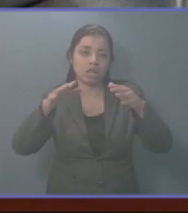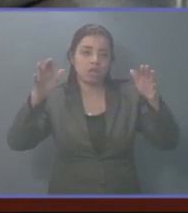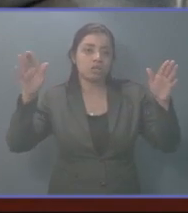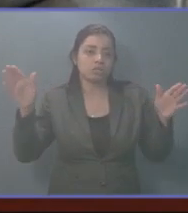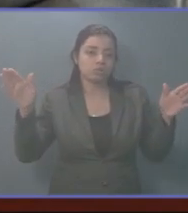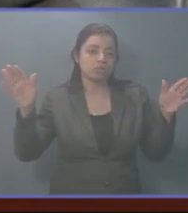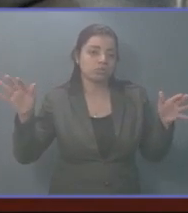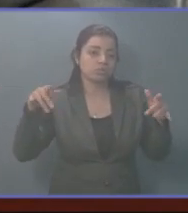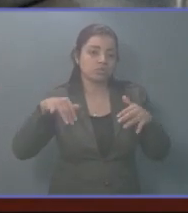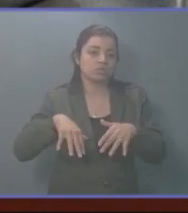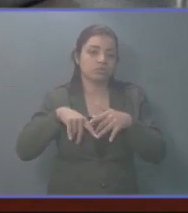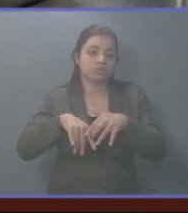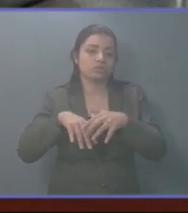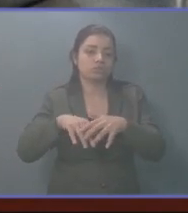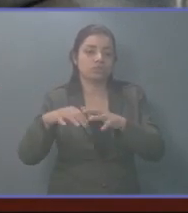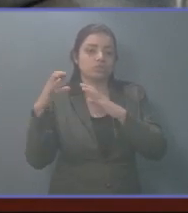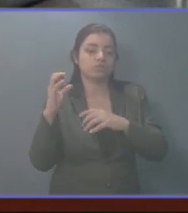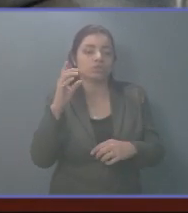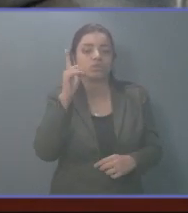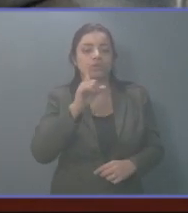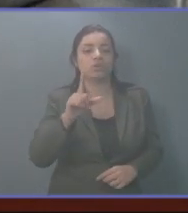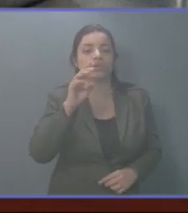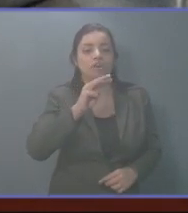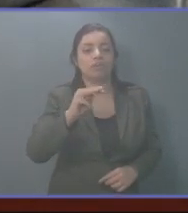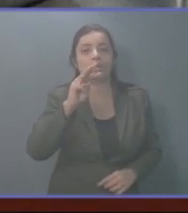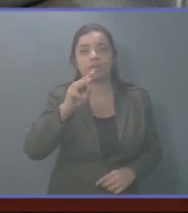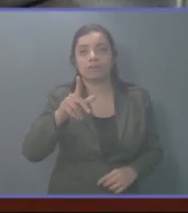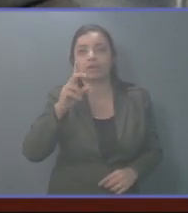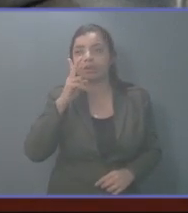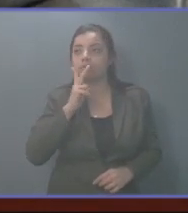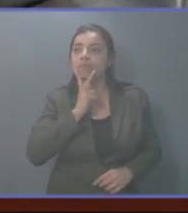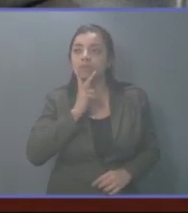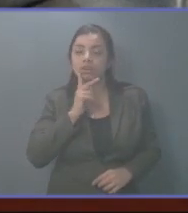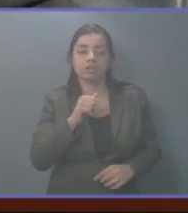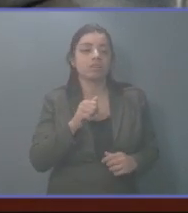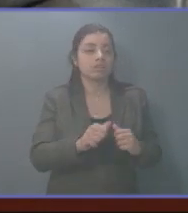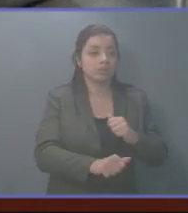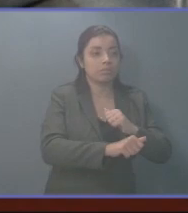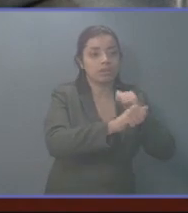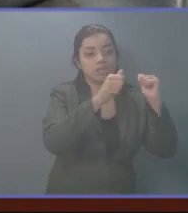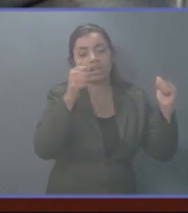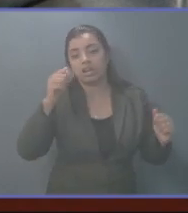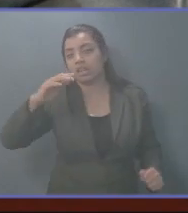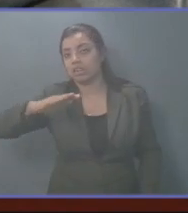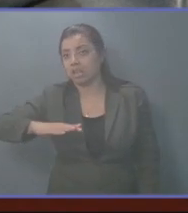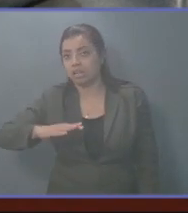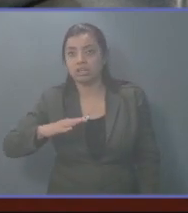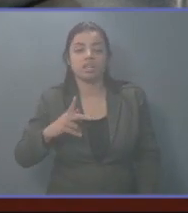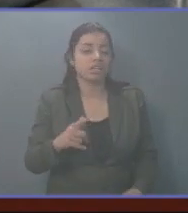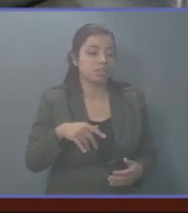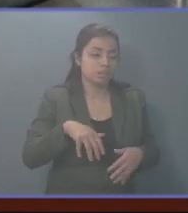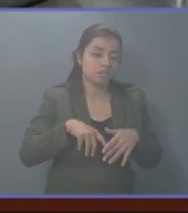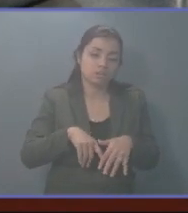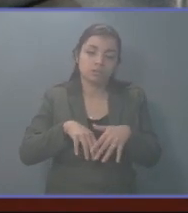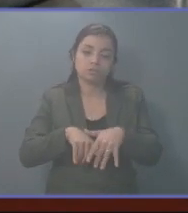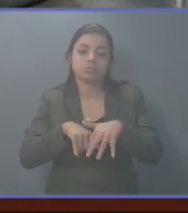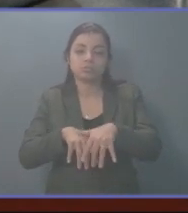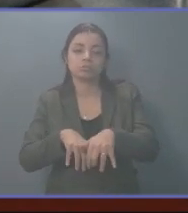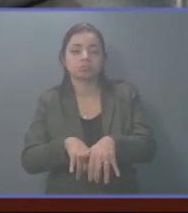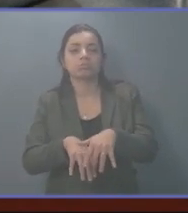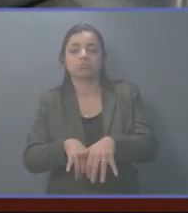calles de Sonsonate lunes, martes, miércoles y viernes de la Semana Santa por la mañana y el viernes por la tarde. El recorrido se realiza con que la